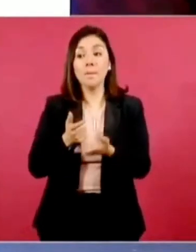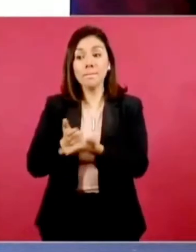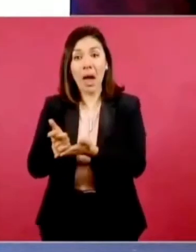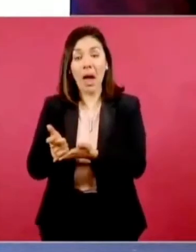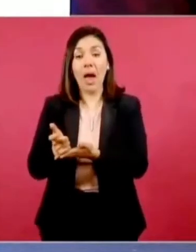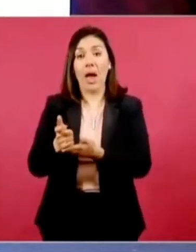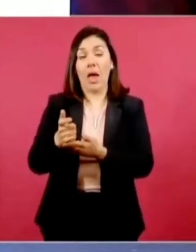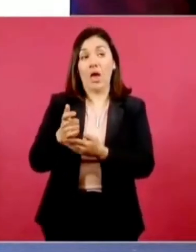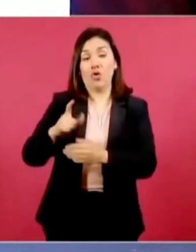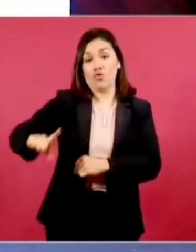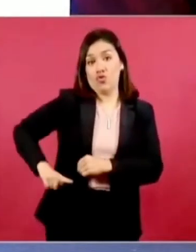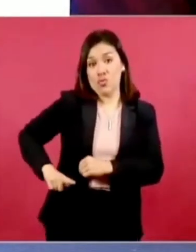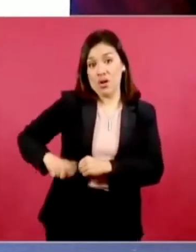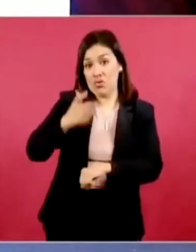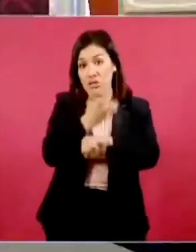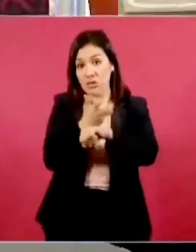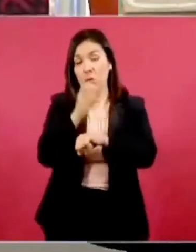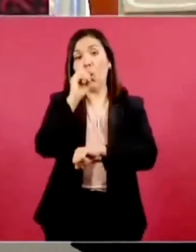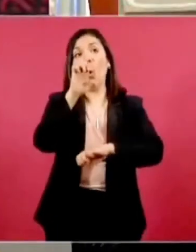respetada.